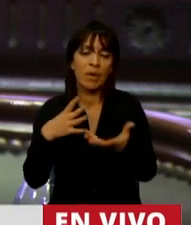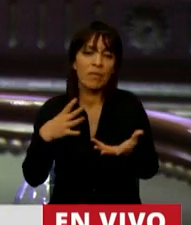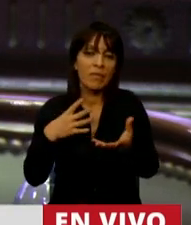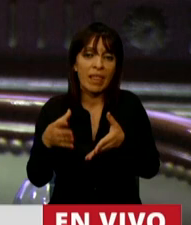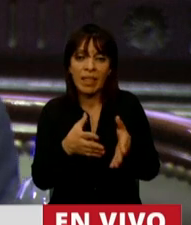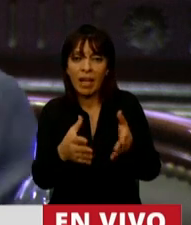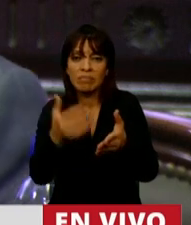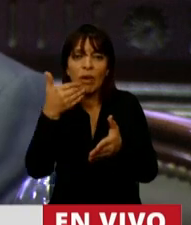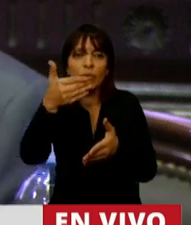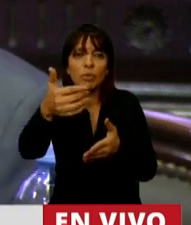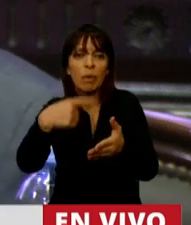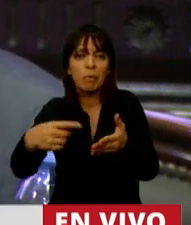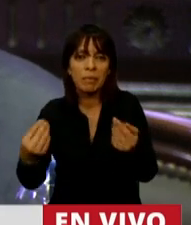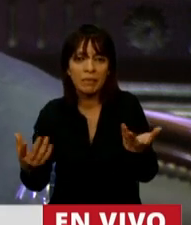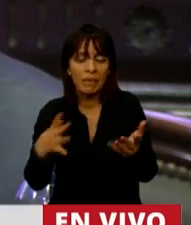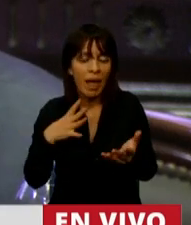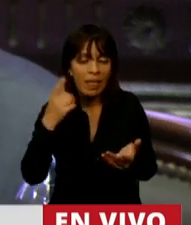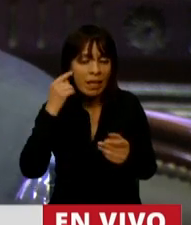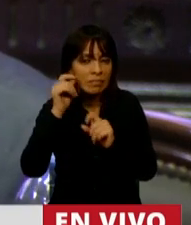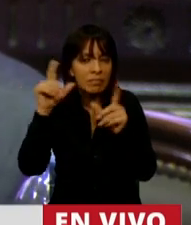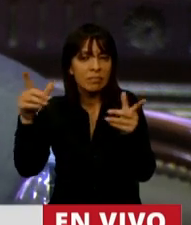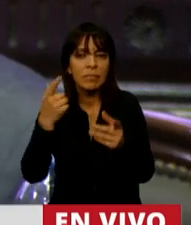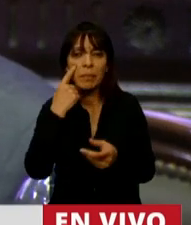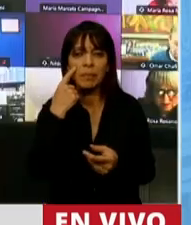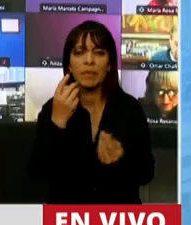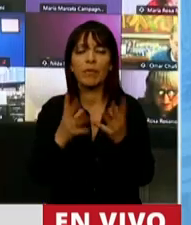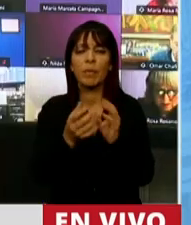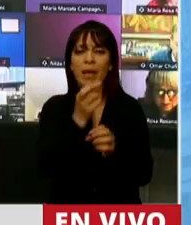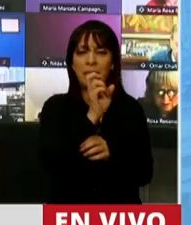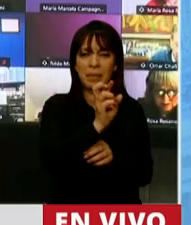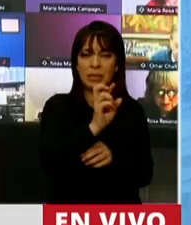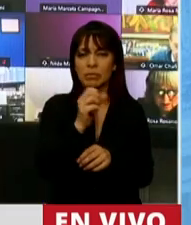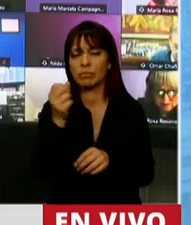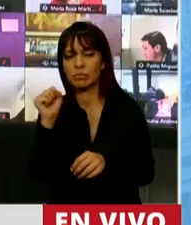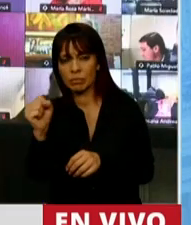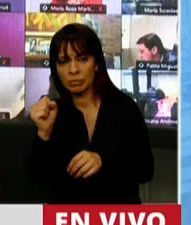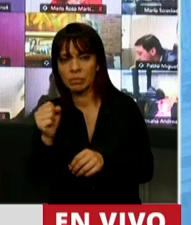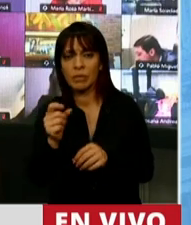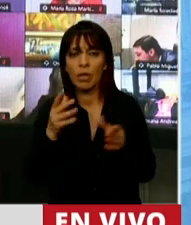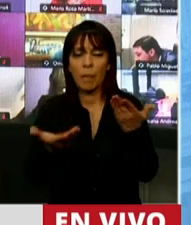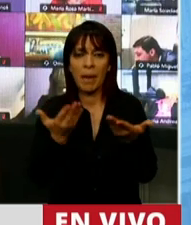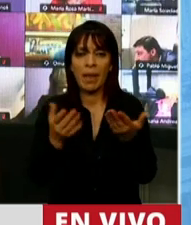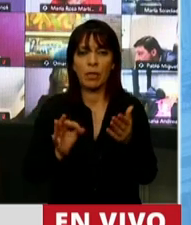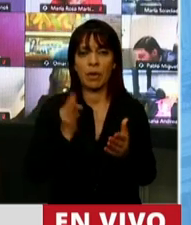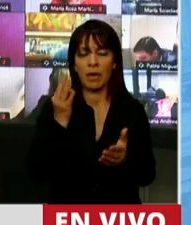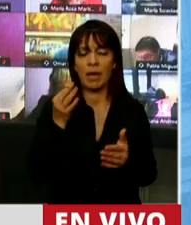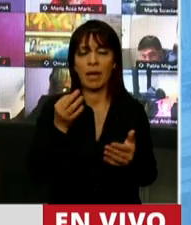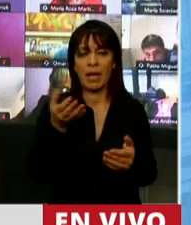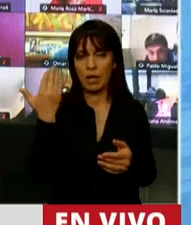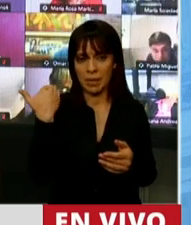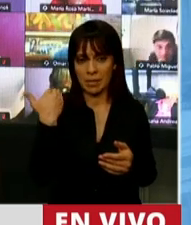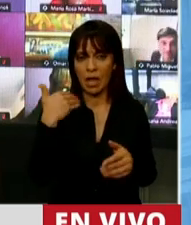rumbo. Miren, veamos lo que pasó con el tipo de cambio desde las PASO del año pasado hasta ahora.